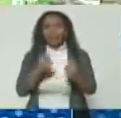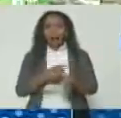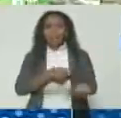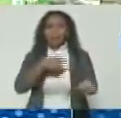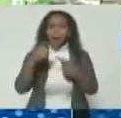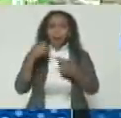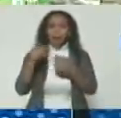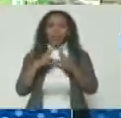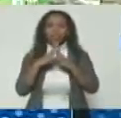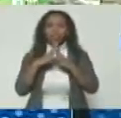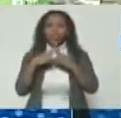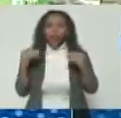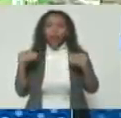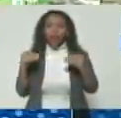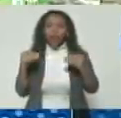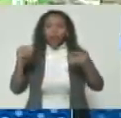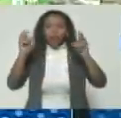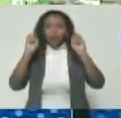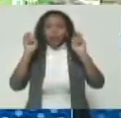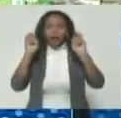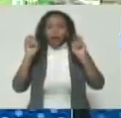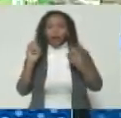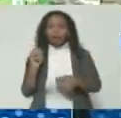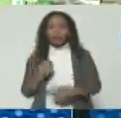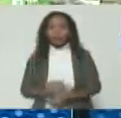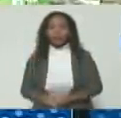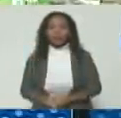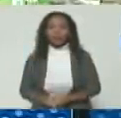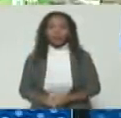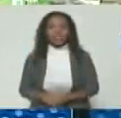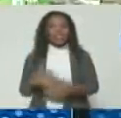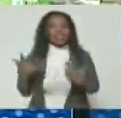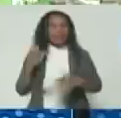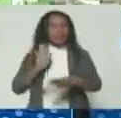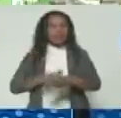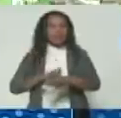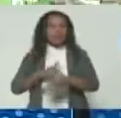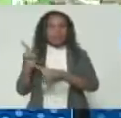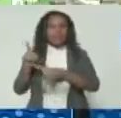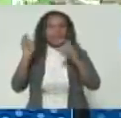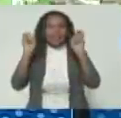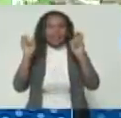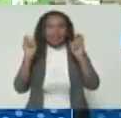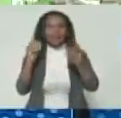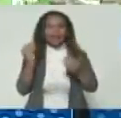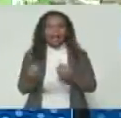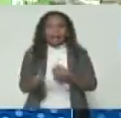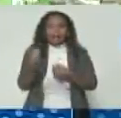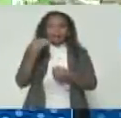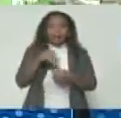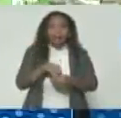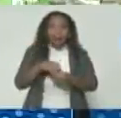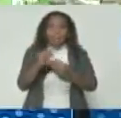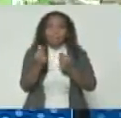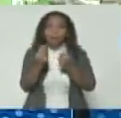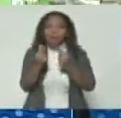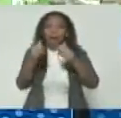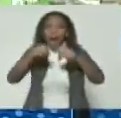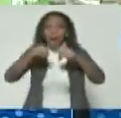exportación de todos los rubros. ¿Y qué vamos a hacer con esa exportación? Que ingrese platica al